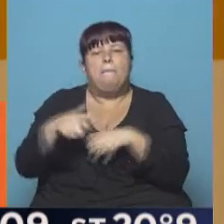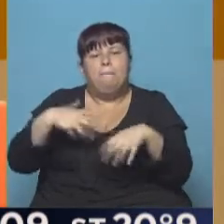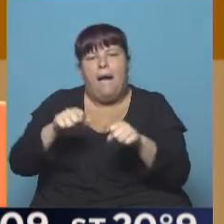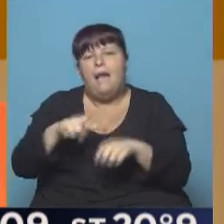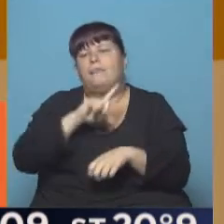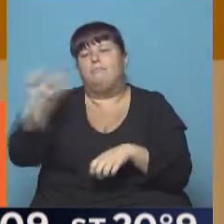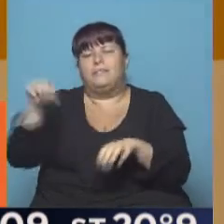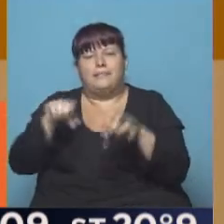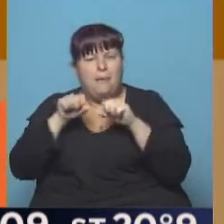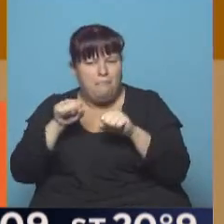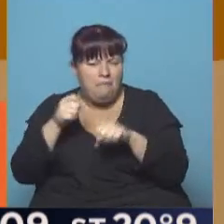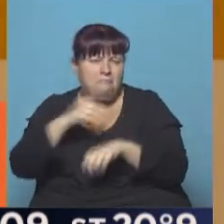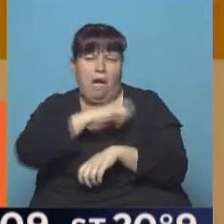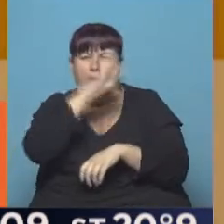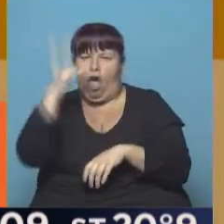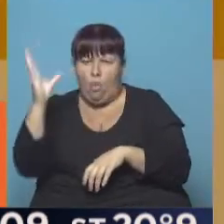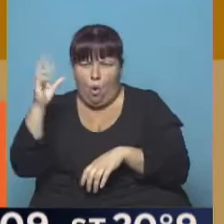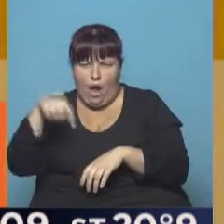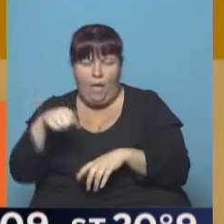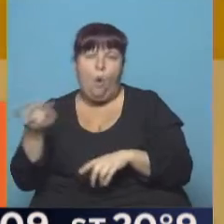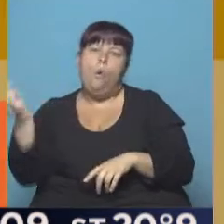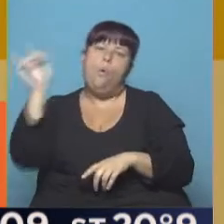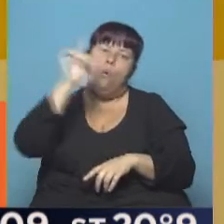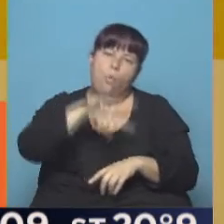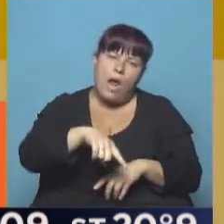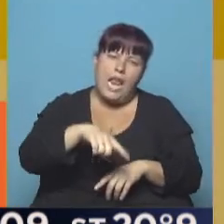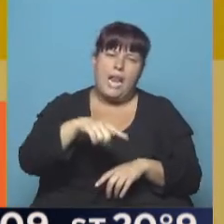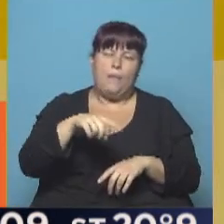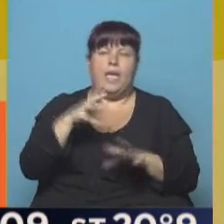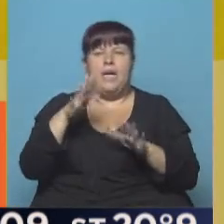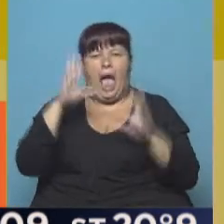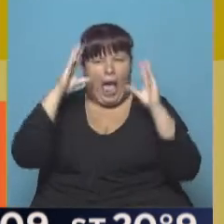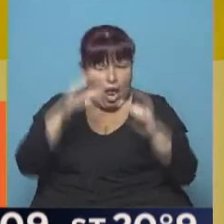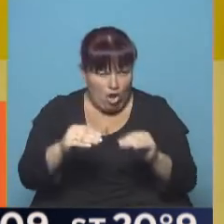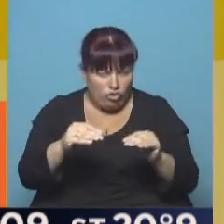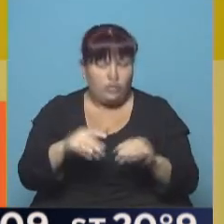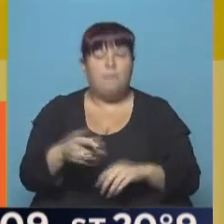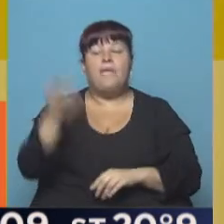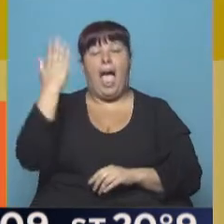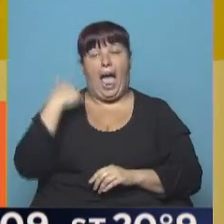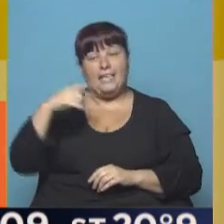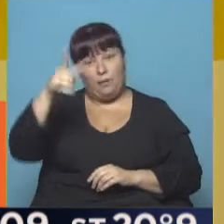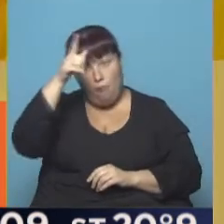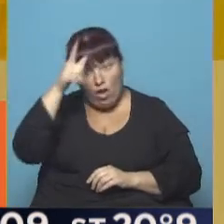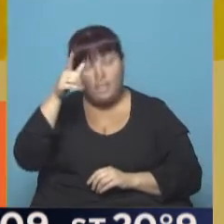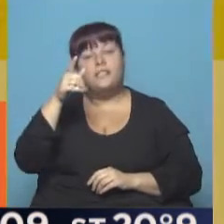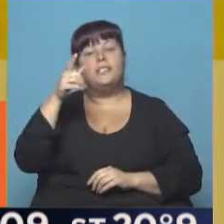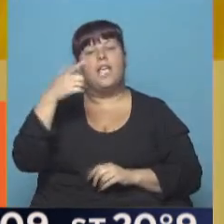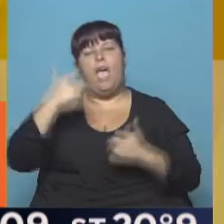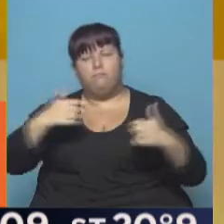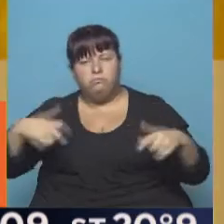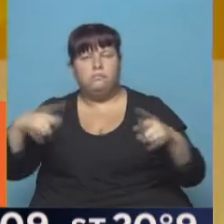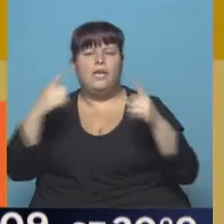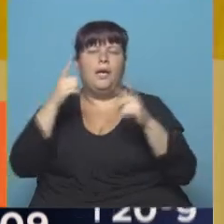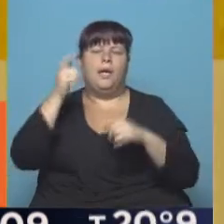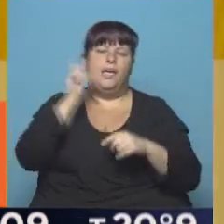por lo cual se iba muy temprano casi a la madrugada de este lugar y volvía muy entrada a la noche ayer la policía efectivos también